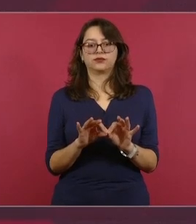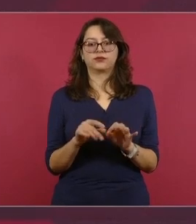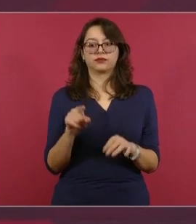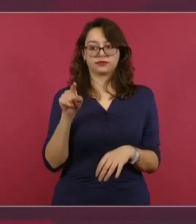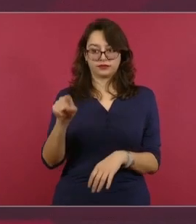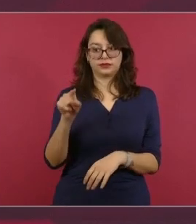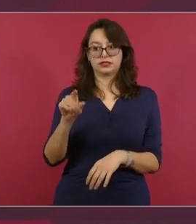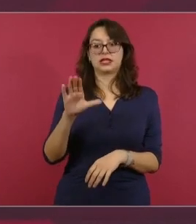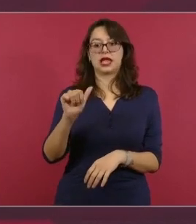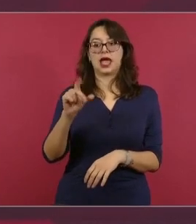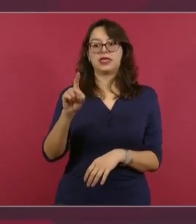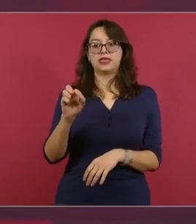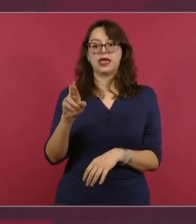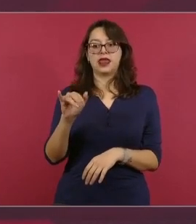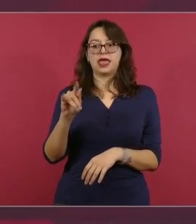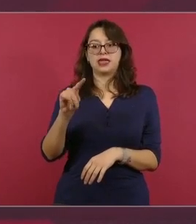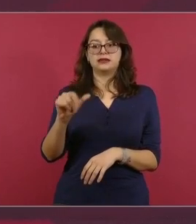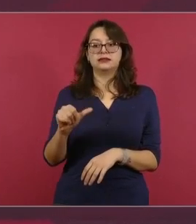Cadereyta,